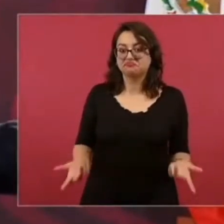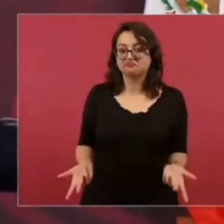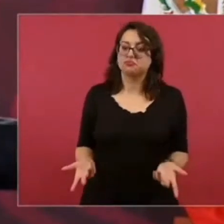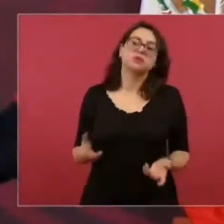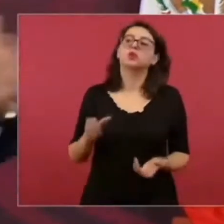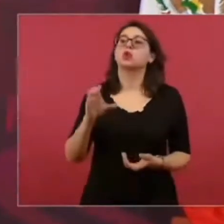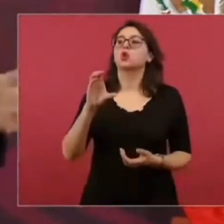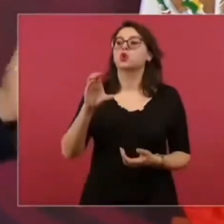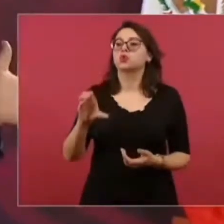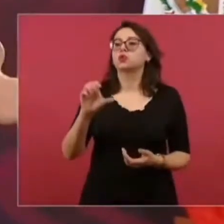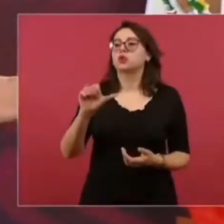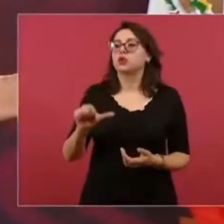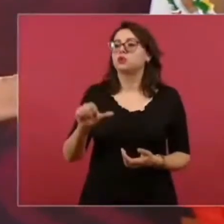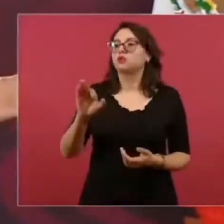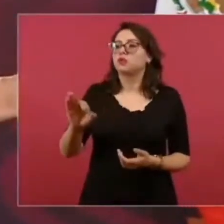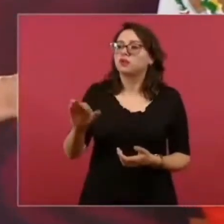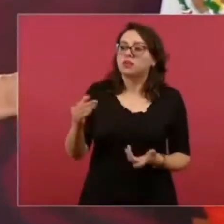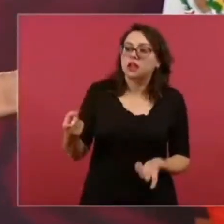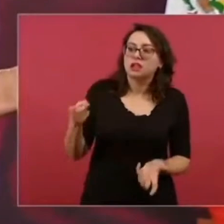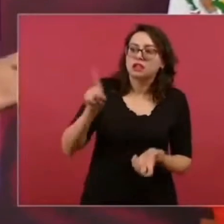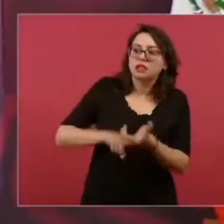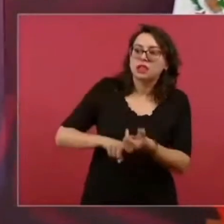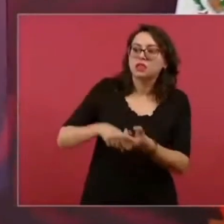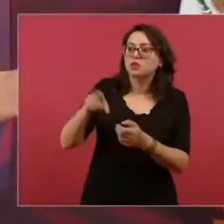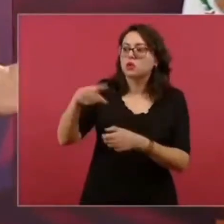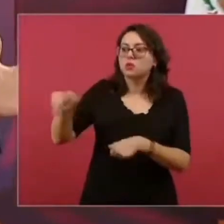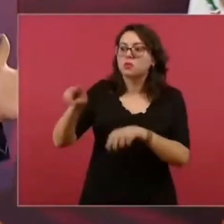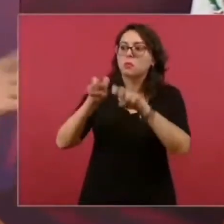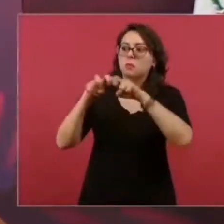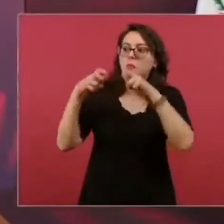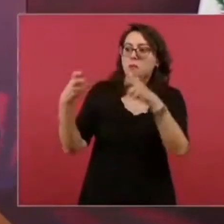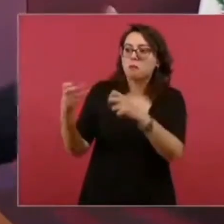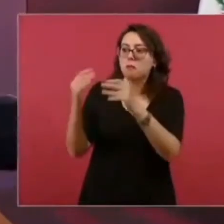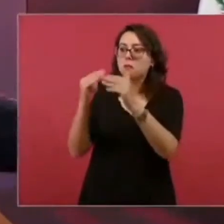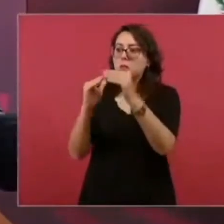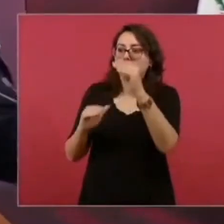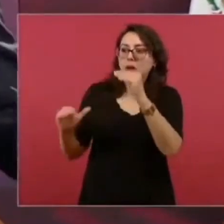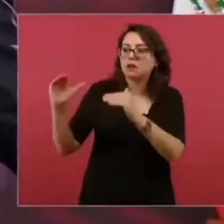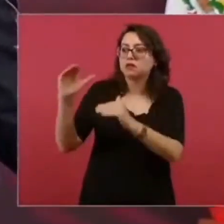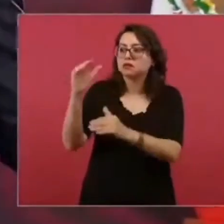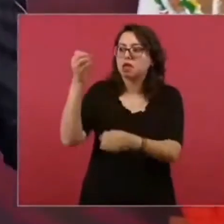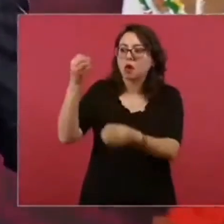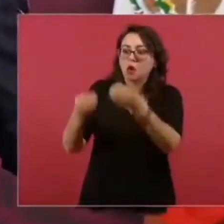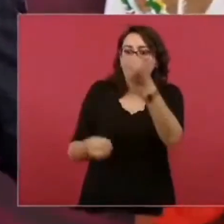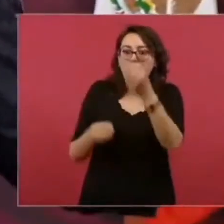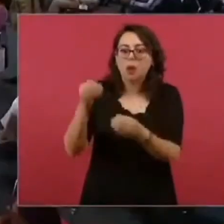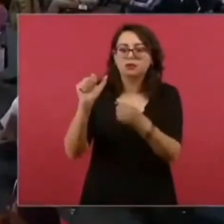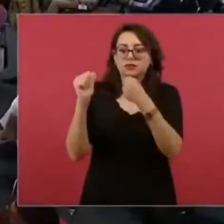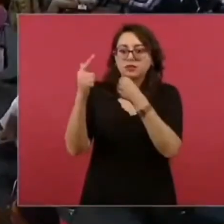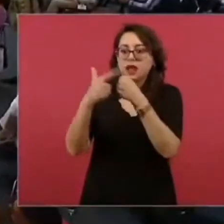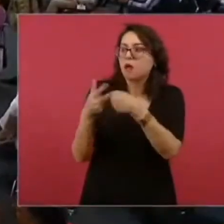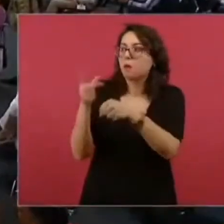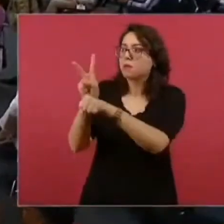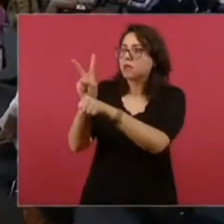Porque no hay ningún juez, ningún magistrado, ningún ministro